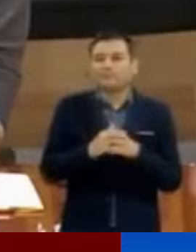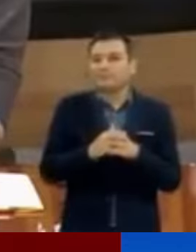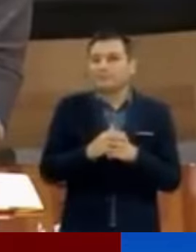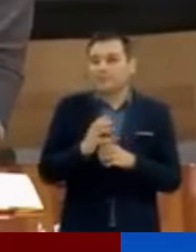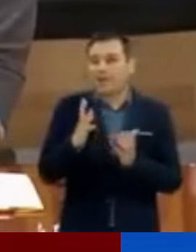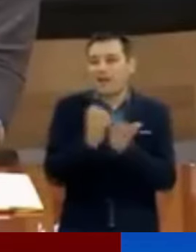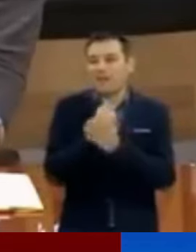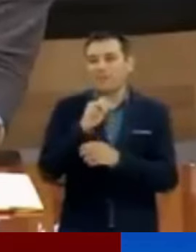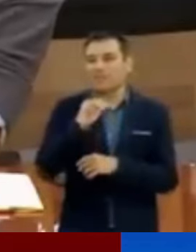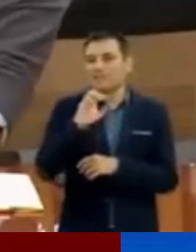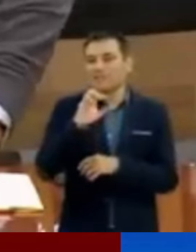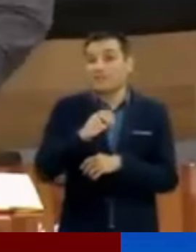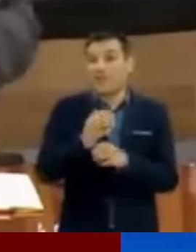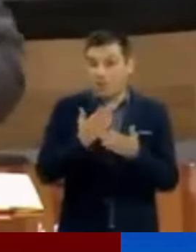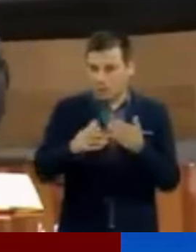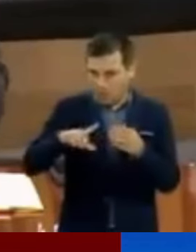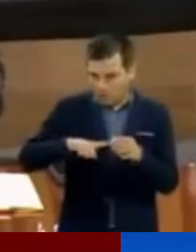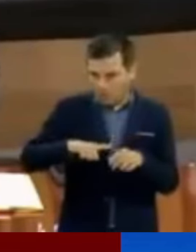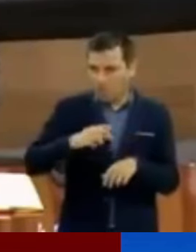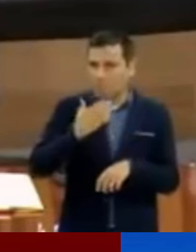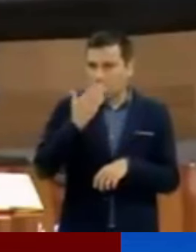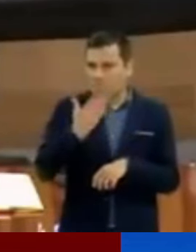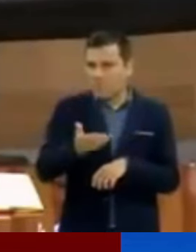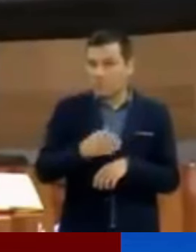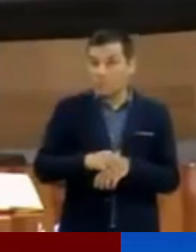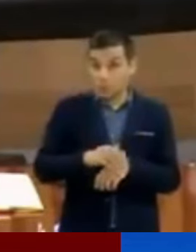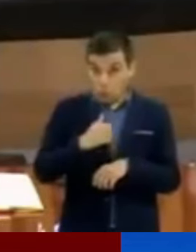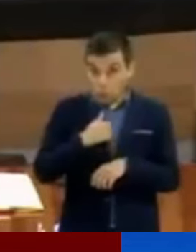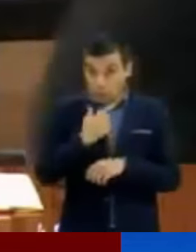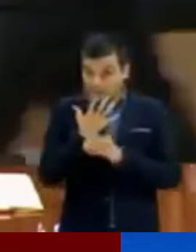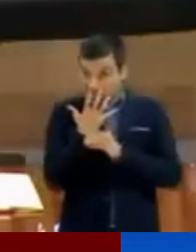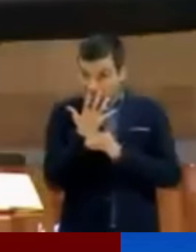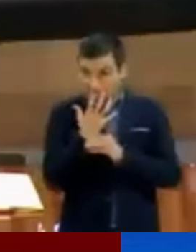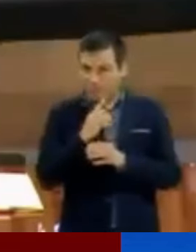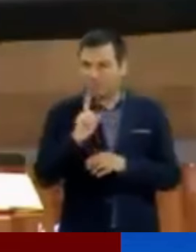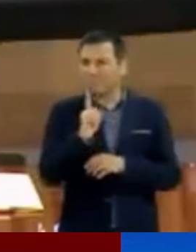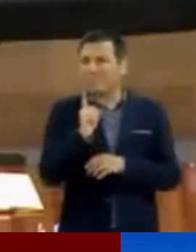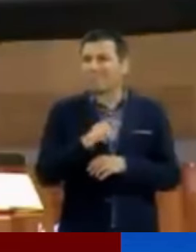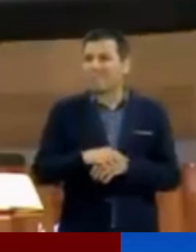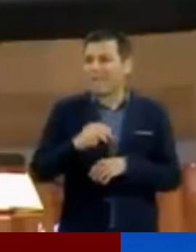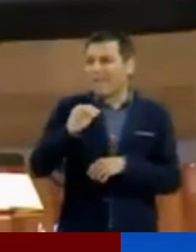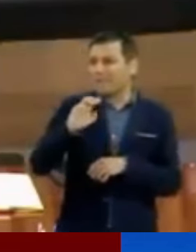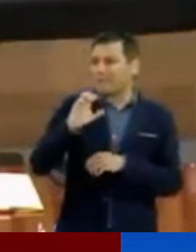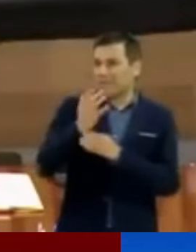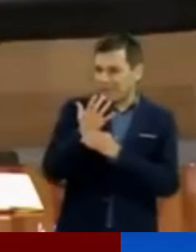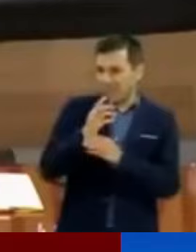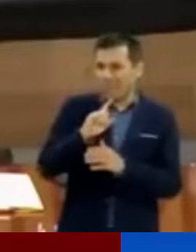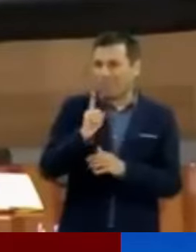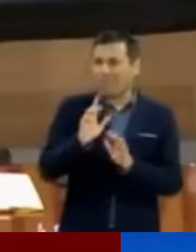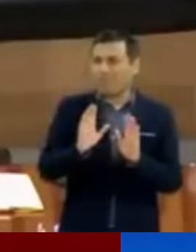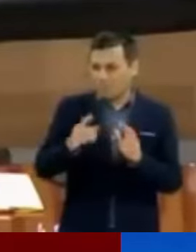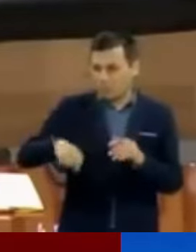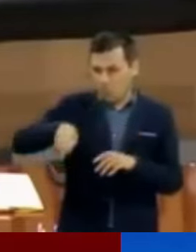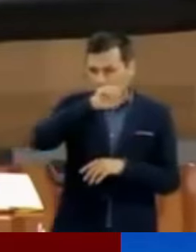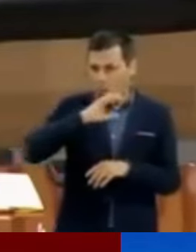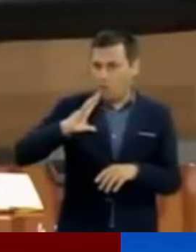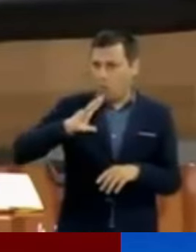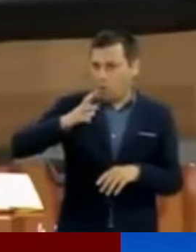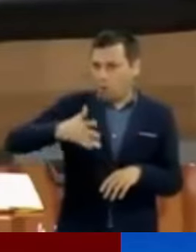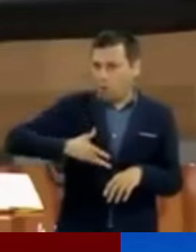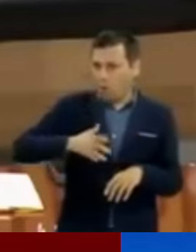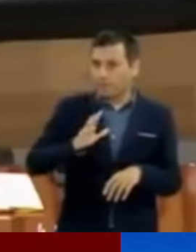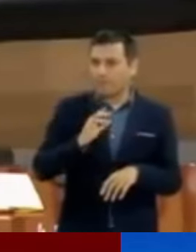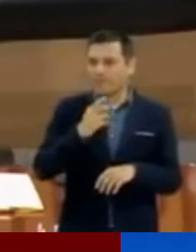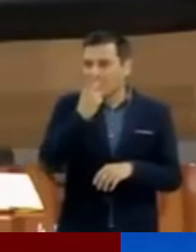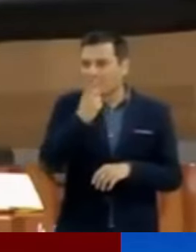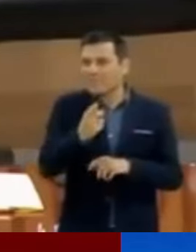el hecho de que esté haciendo un gobierno ejemplar, que no lo digo yo ni lo dice solamente Movimiento Ciudadano, aunque por supuesto que nos sentimos profundamente orgullosos.